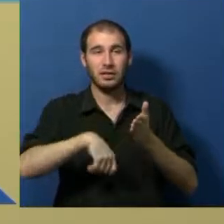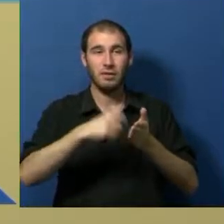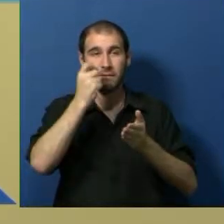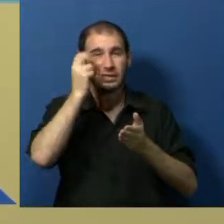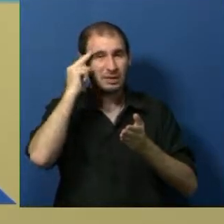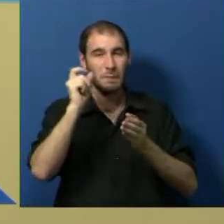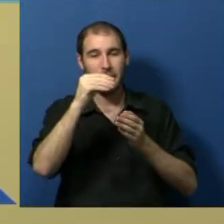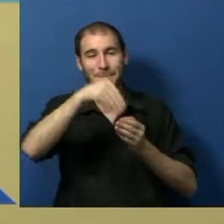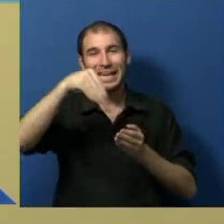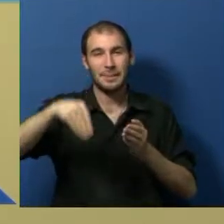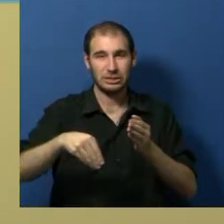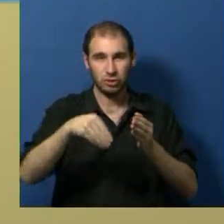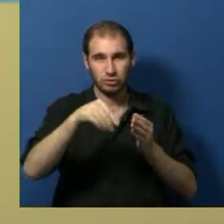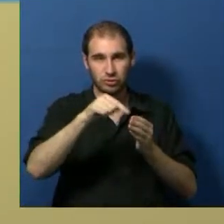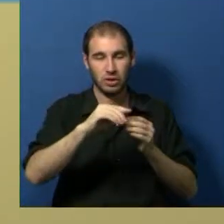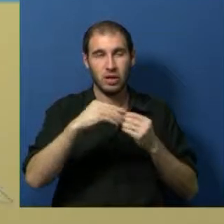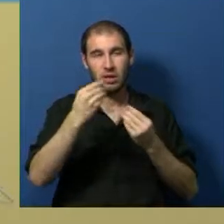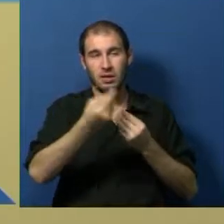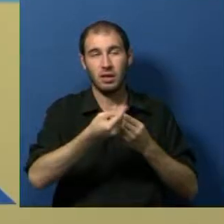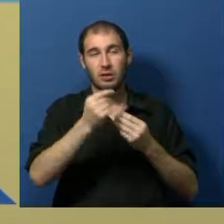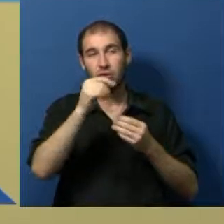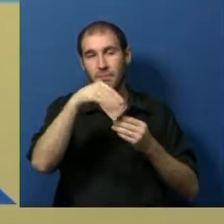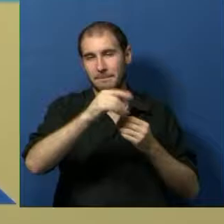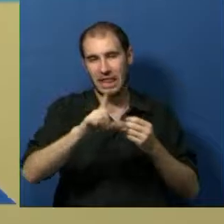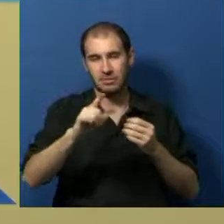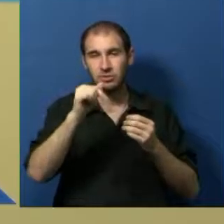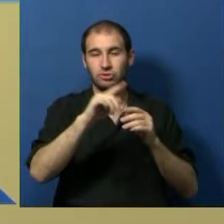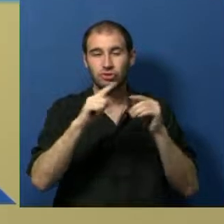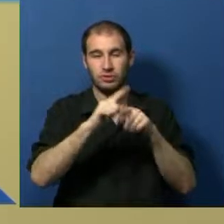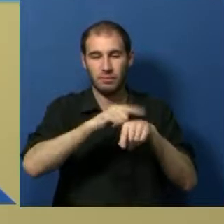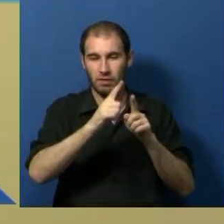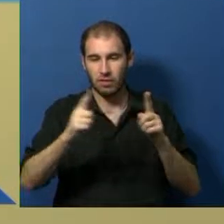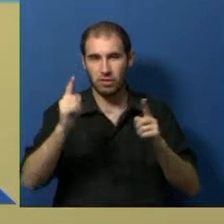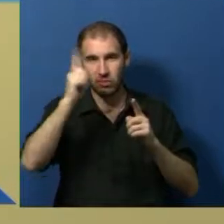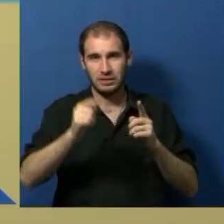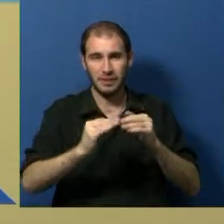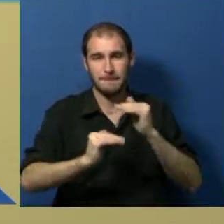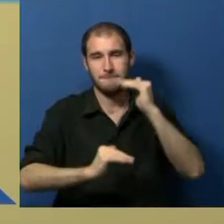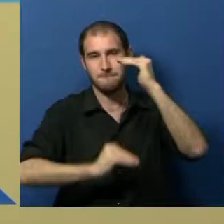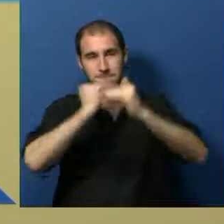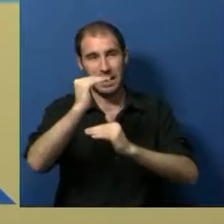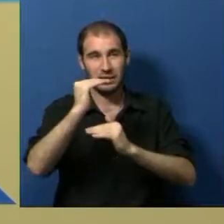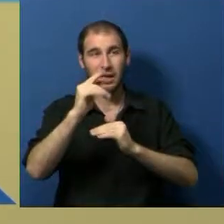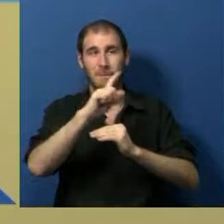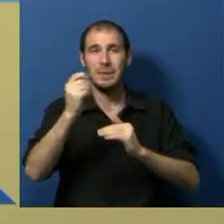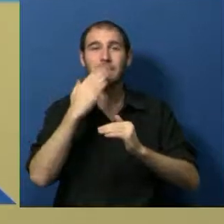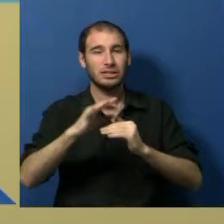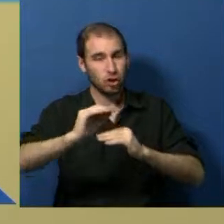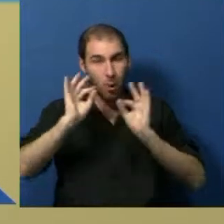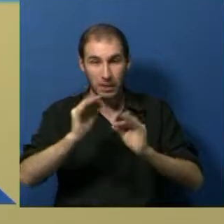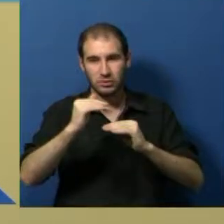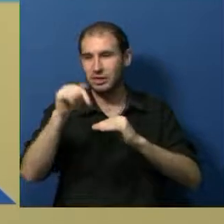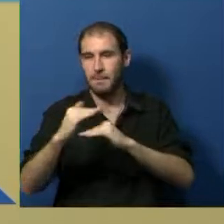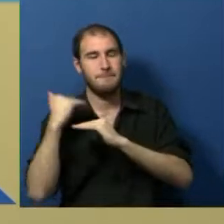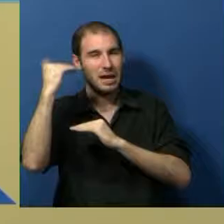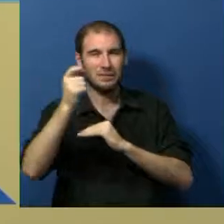29 milímetros en el lapso que duró la tormenta. Eso es, supera lo que registra todo el mes de marzo, uh-huh, esa estación, que